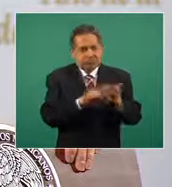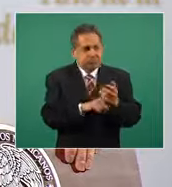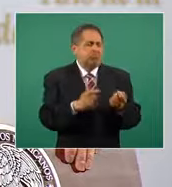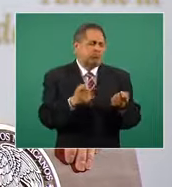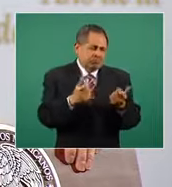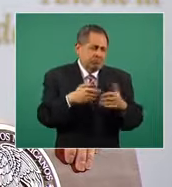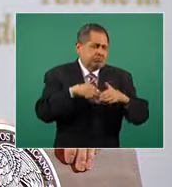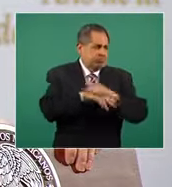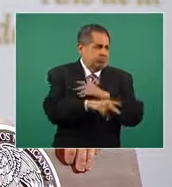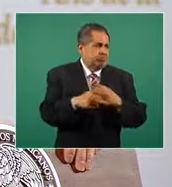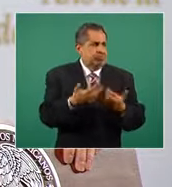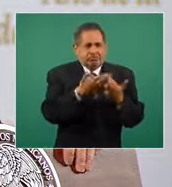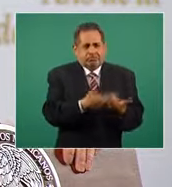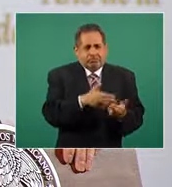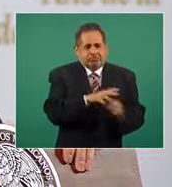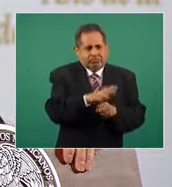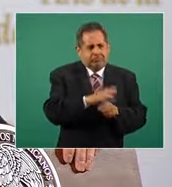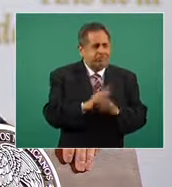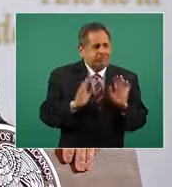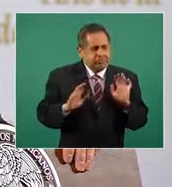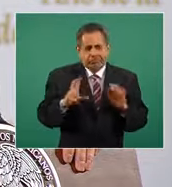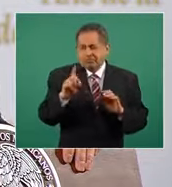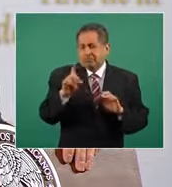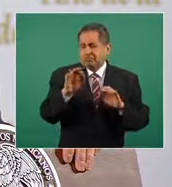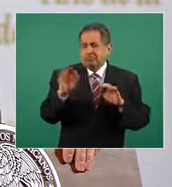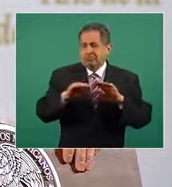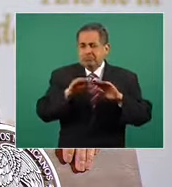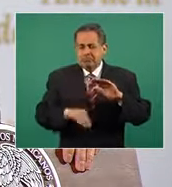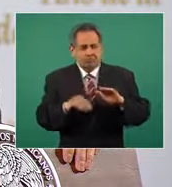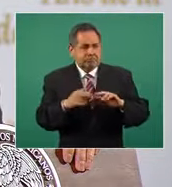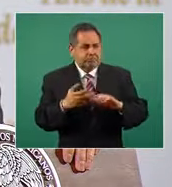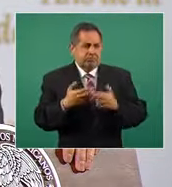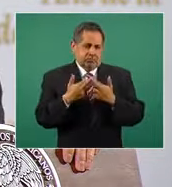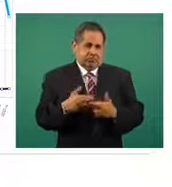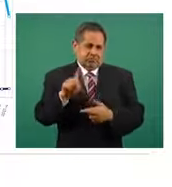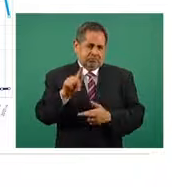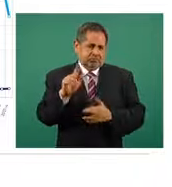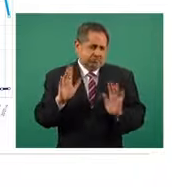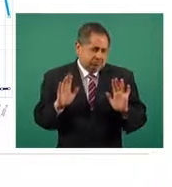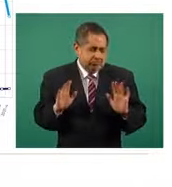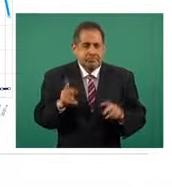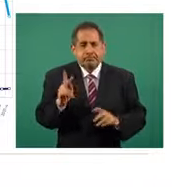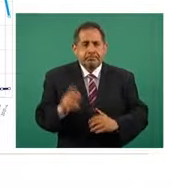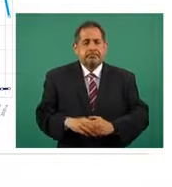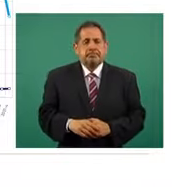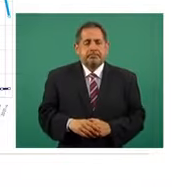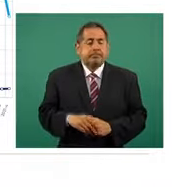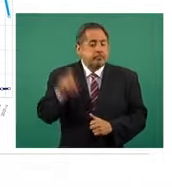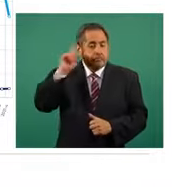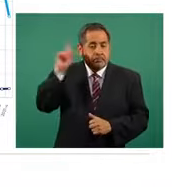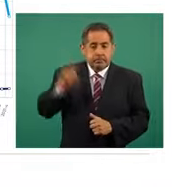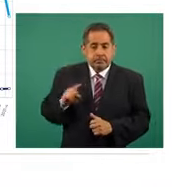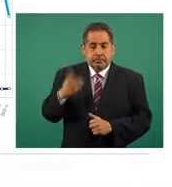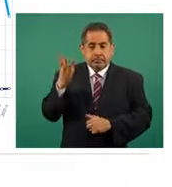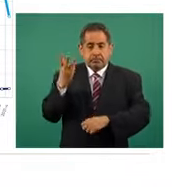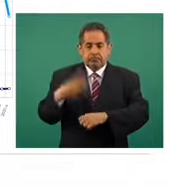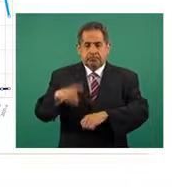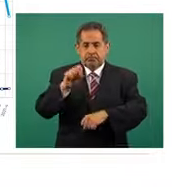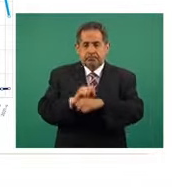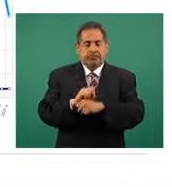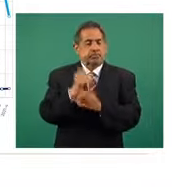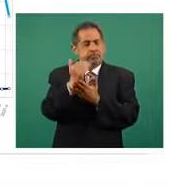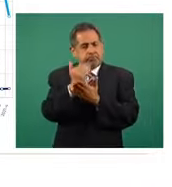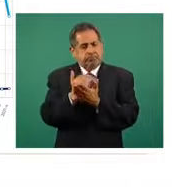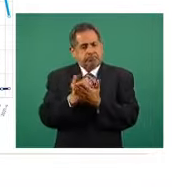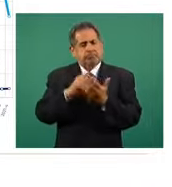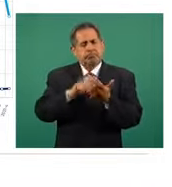menor, menos del 30%. La siguiente, finalmente Zacatecas, vemos 3 semanas de reducción, hay